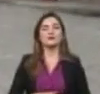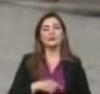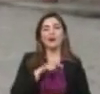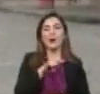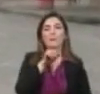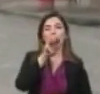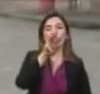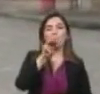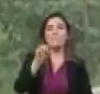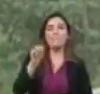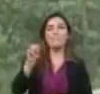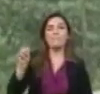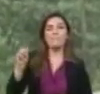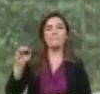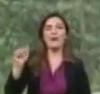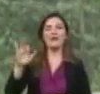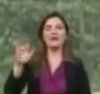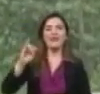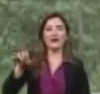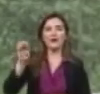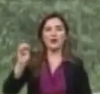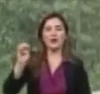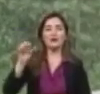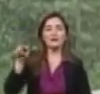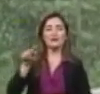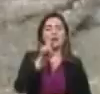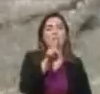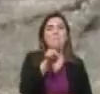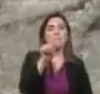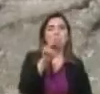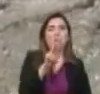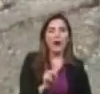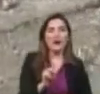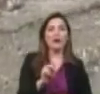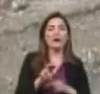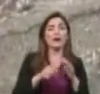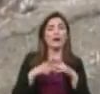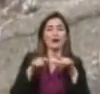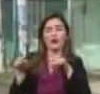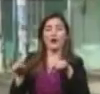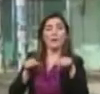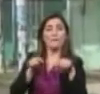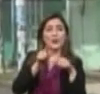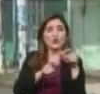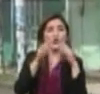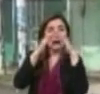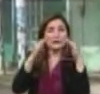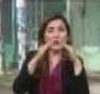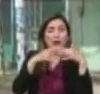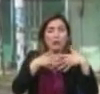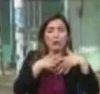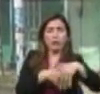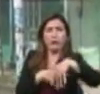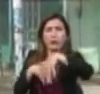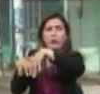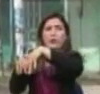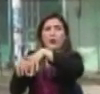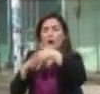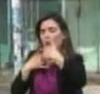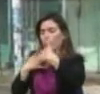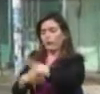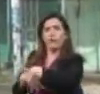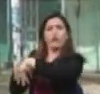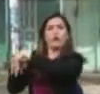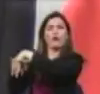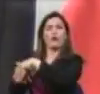estarían saliendo de sus centros poblados por temor de enfrentamientos o detonaciones de artefactos explosivos. Para ello se encuentran estableciendo un